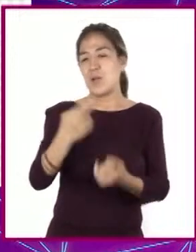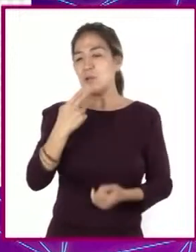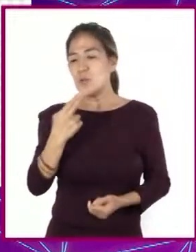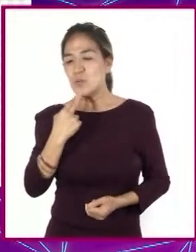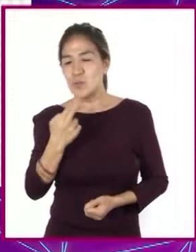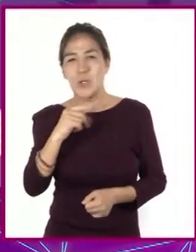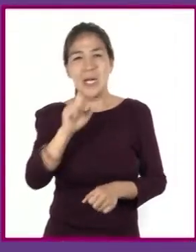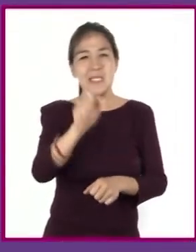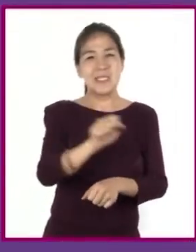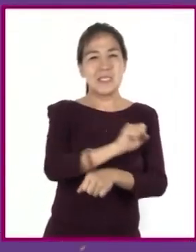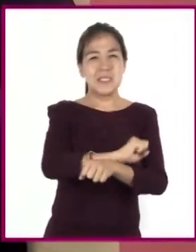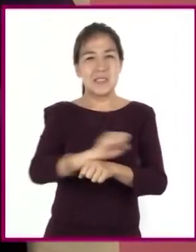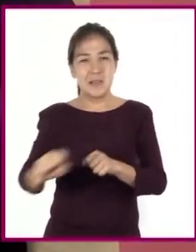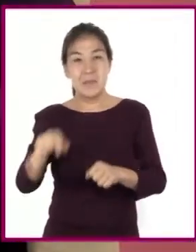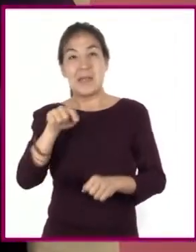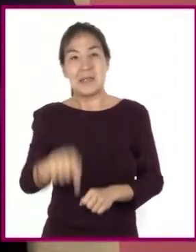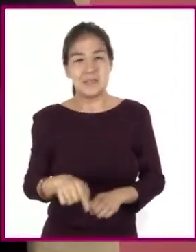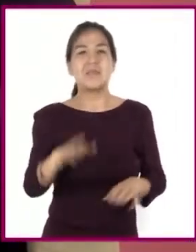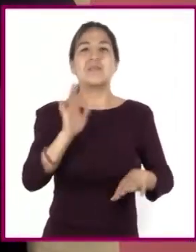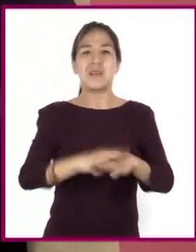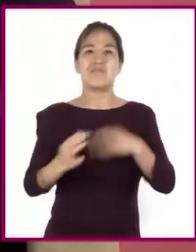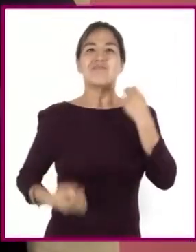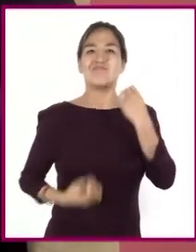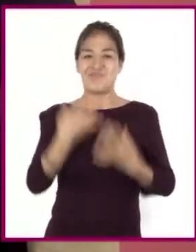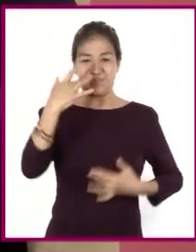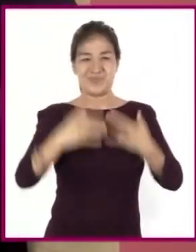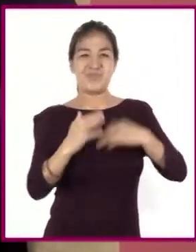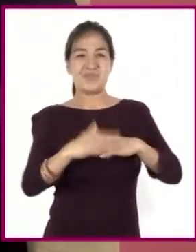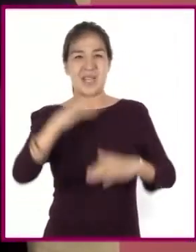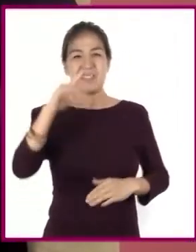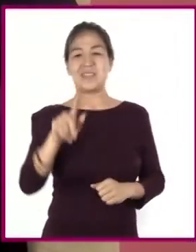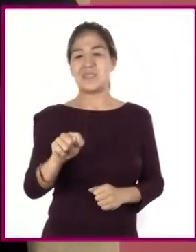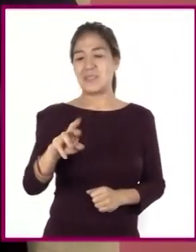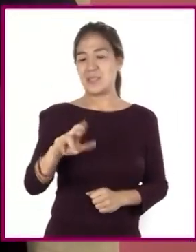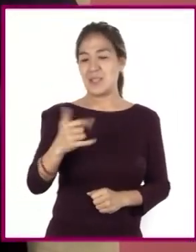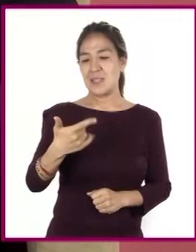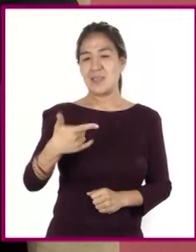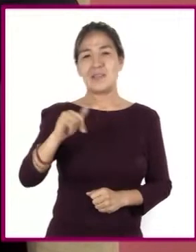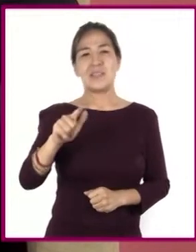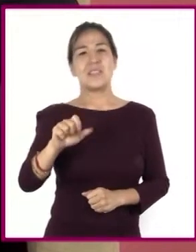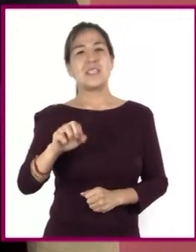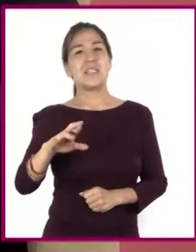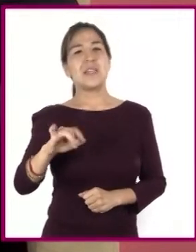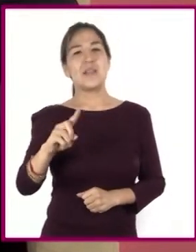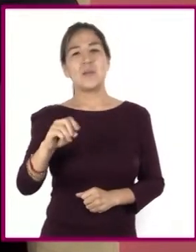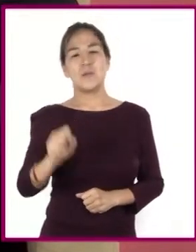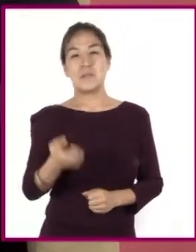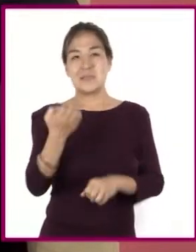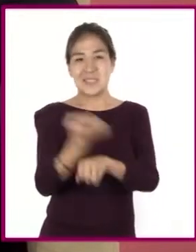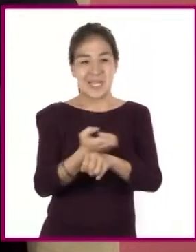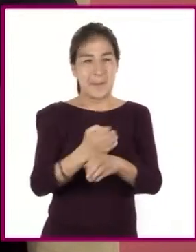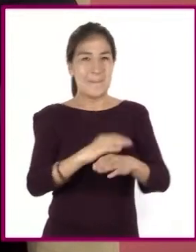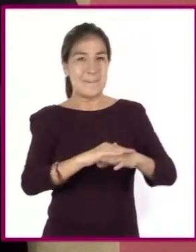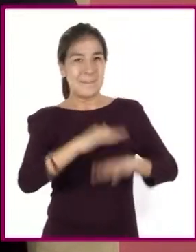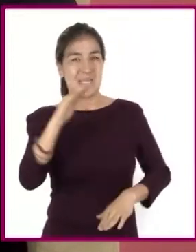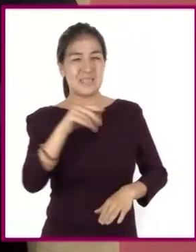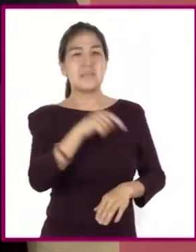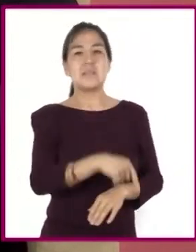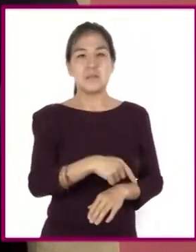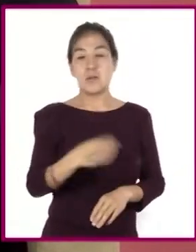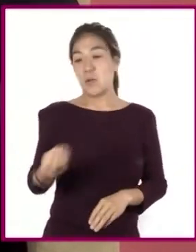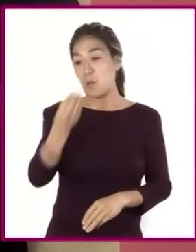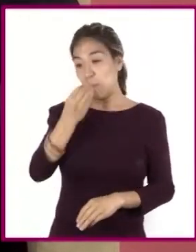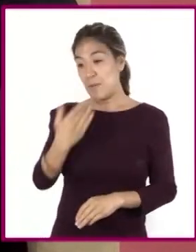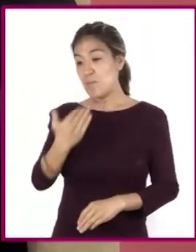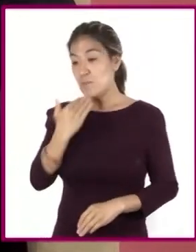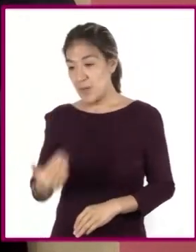pues puede llevar a aumentar los triglicéridos en la sangre. Entonces, para mantener una salud, si somos lo que comemos, hay